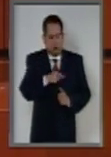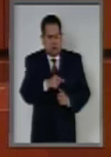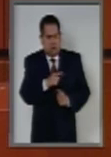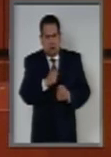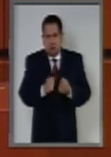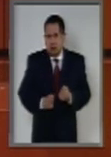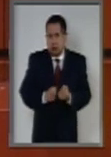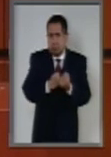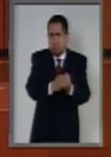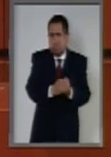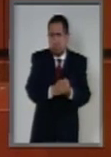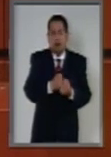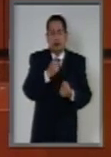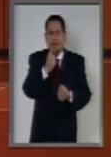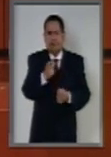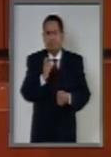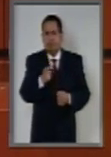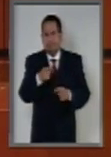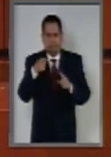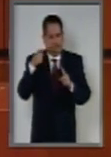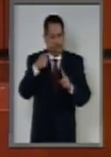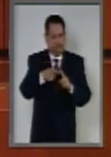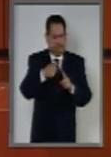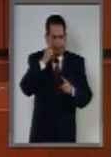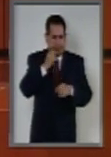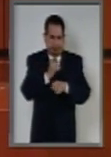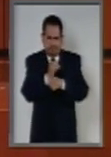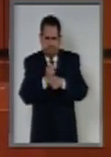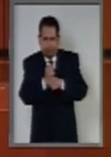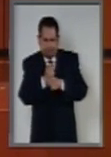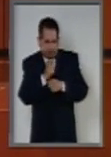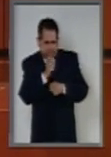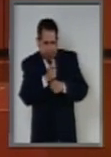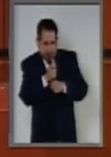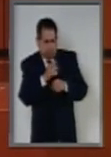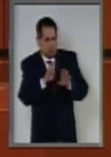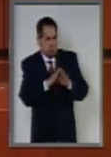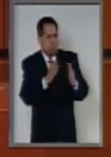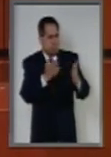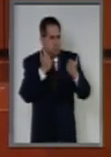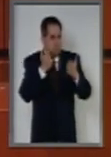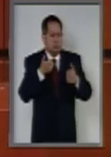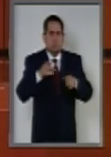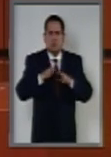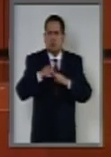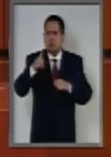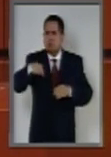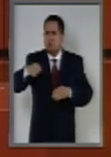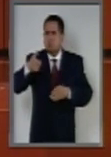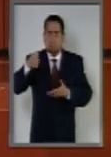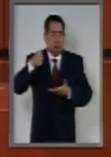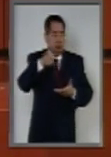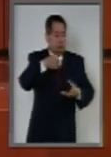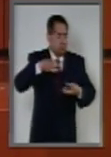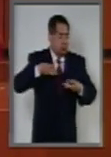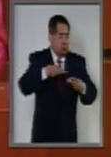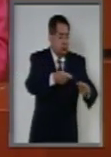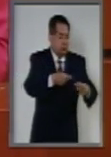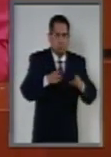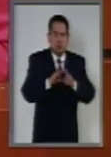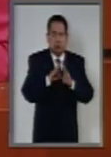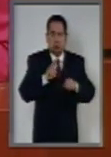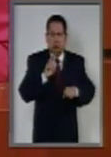pilares es el principio de la fiscalización de los recursos públicos que se realizarán a través de la